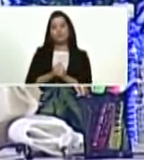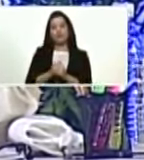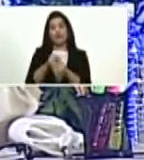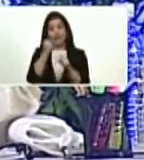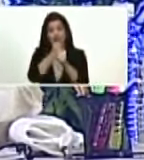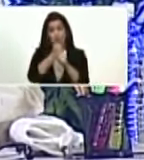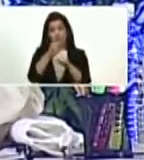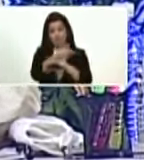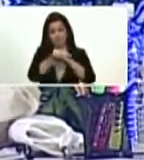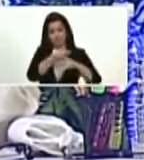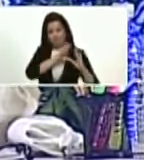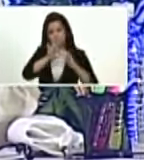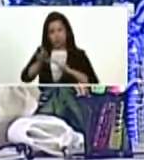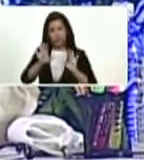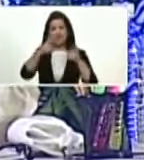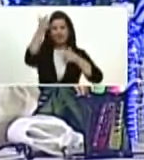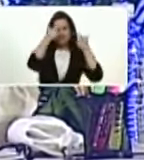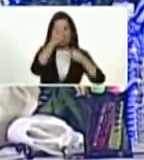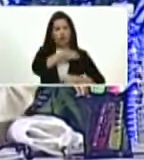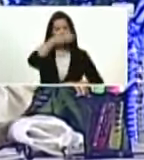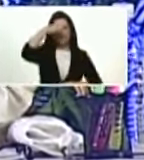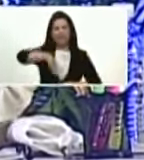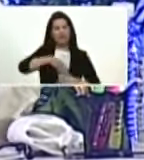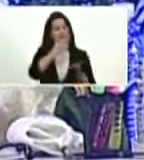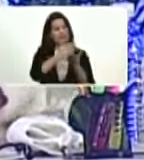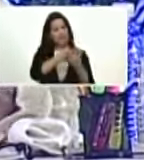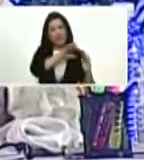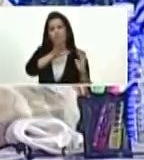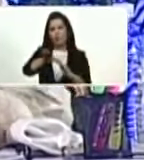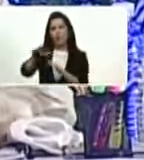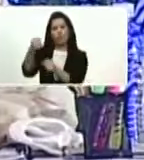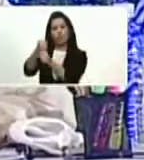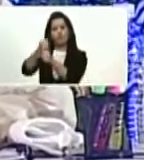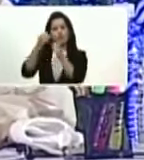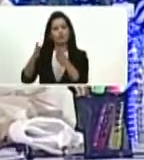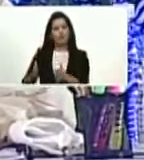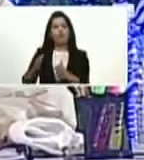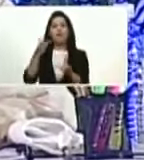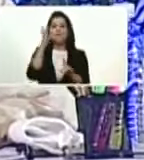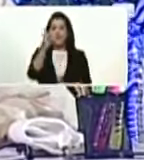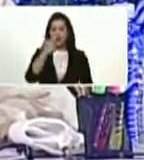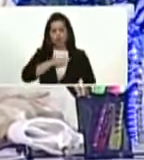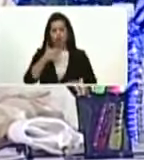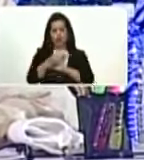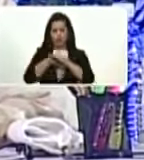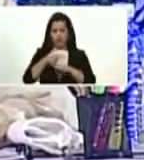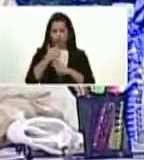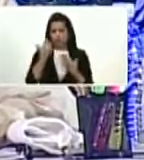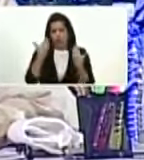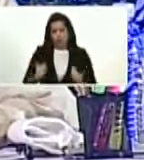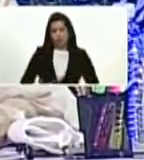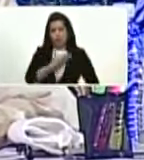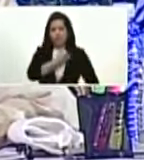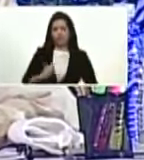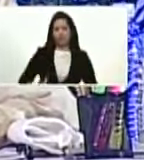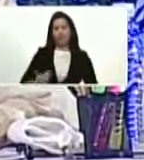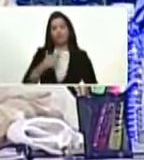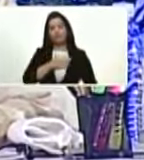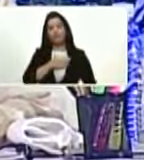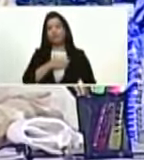obrerista, del comandante Chávez y el gobierno que yo presido, ustedes